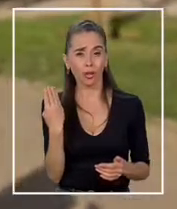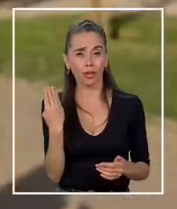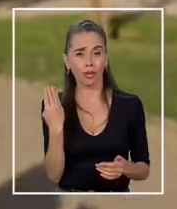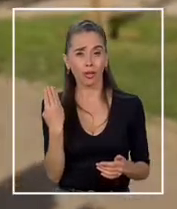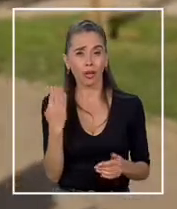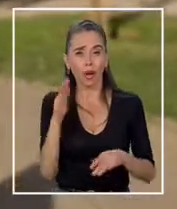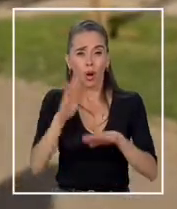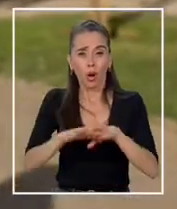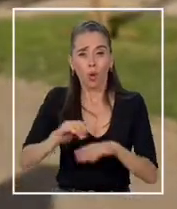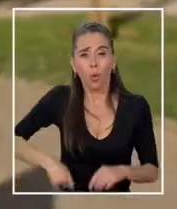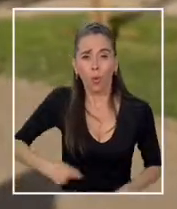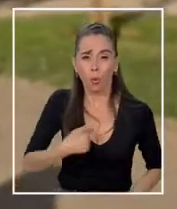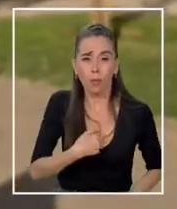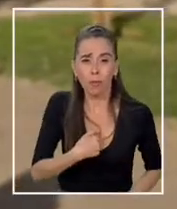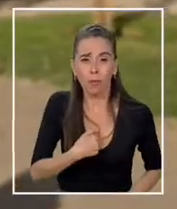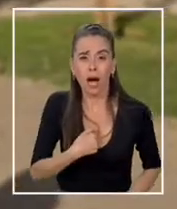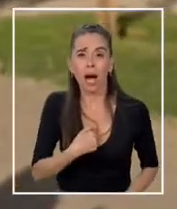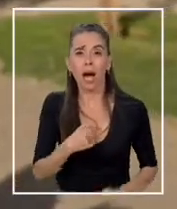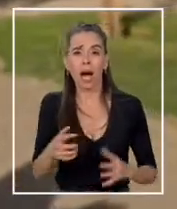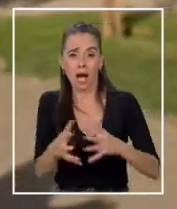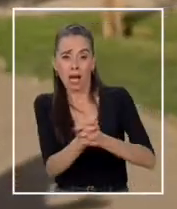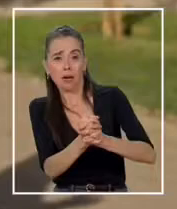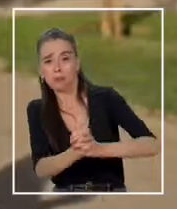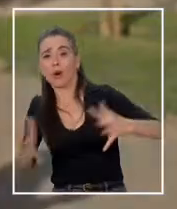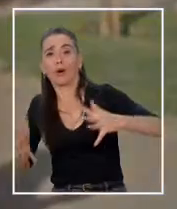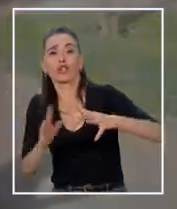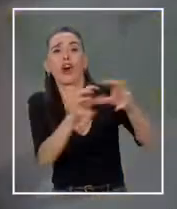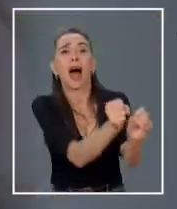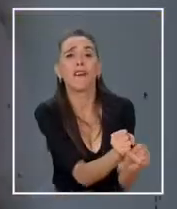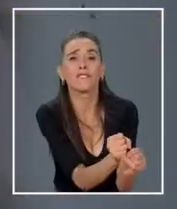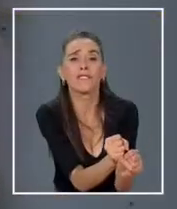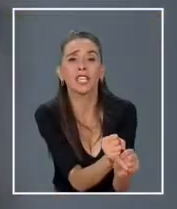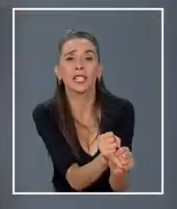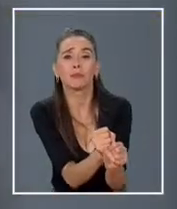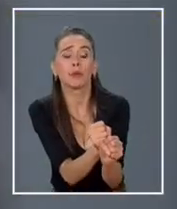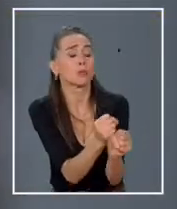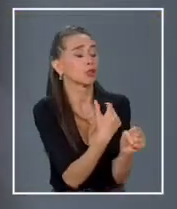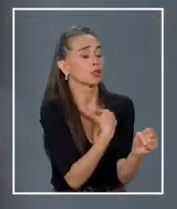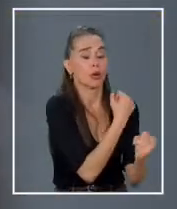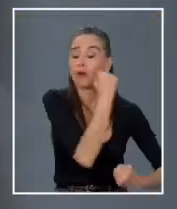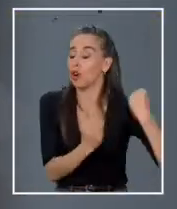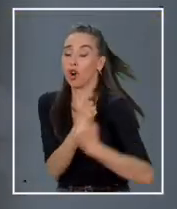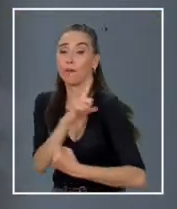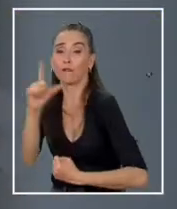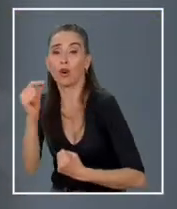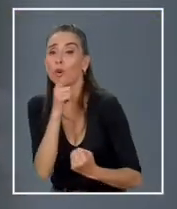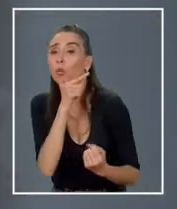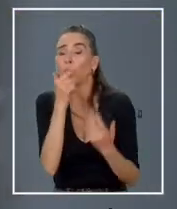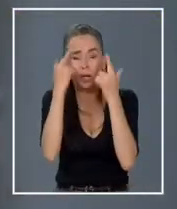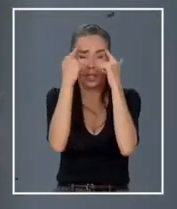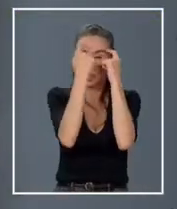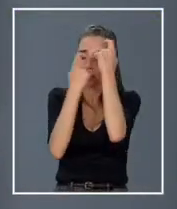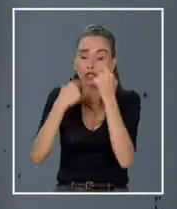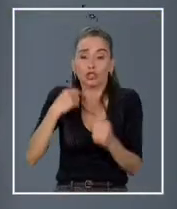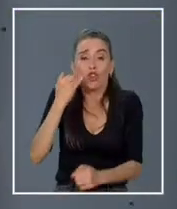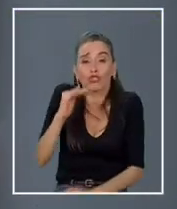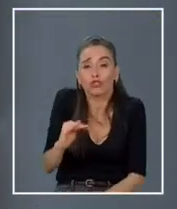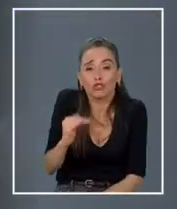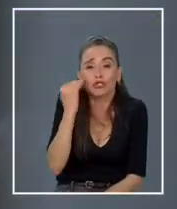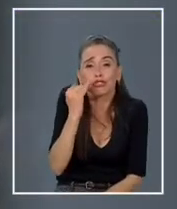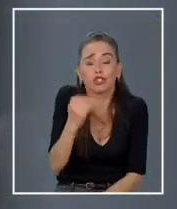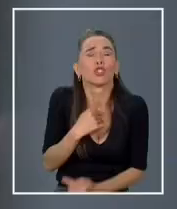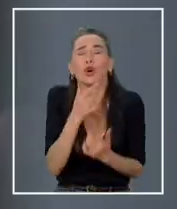¿Habrá sido culpa mía que no la firmé cuando yo arranqué? Me cuestioné, chica, me